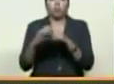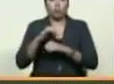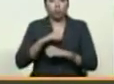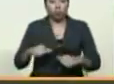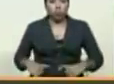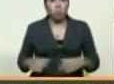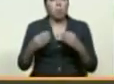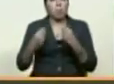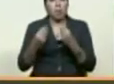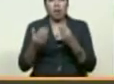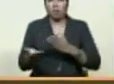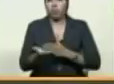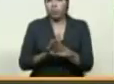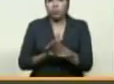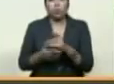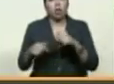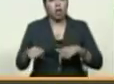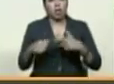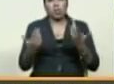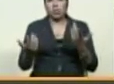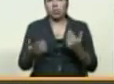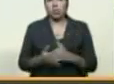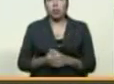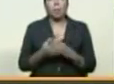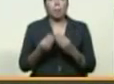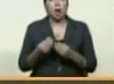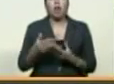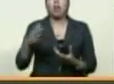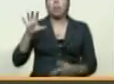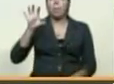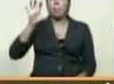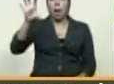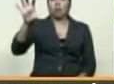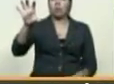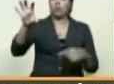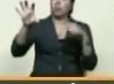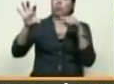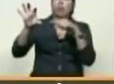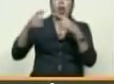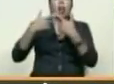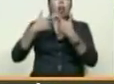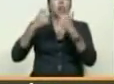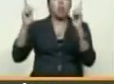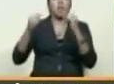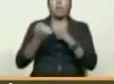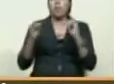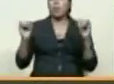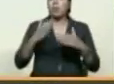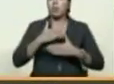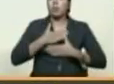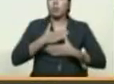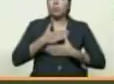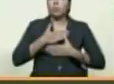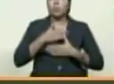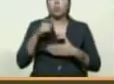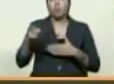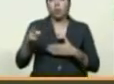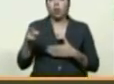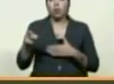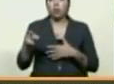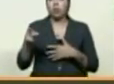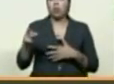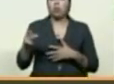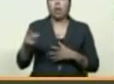de mantenerse firme por mantener un país libre e independiente. Ese es el legado de